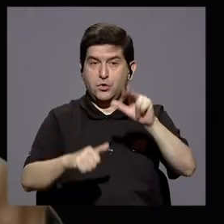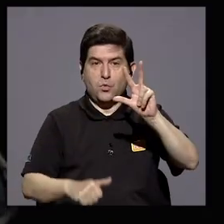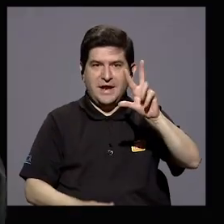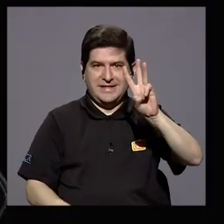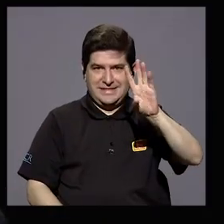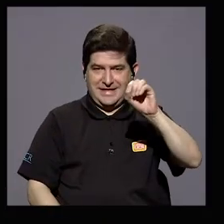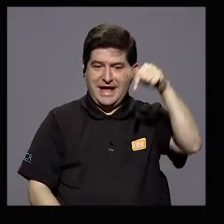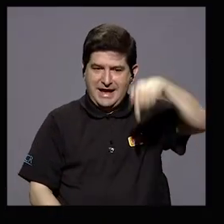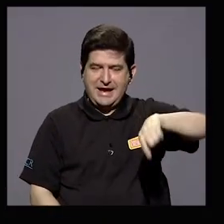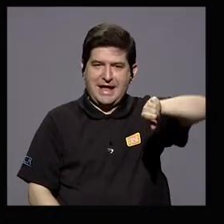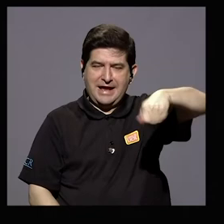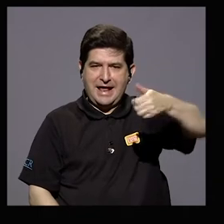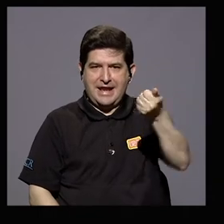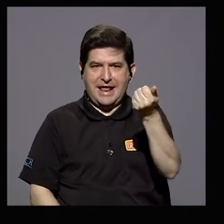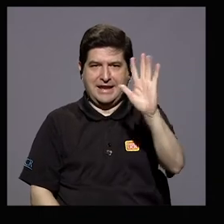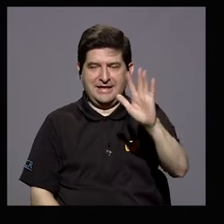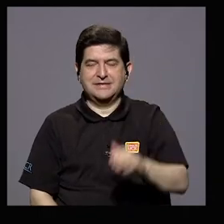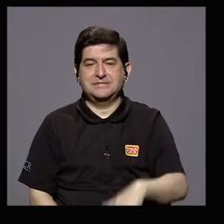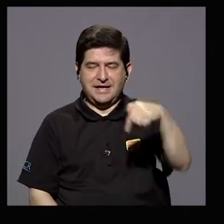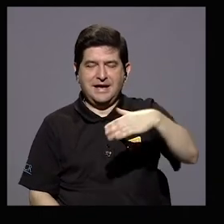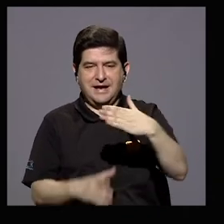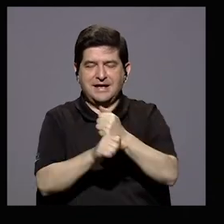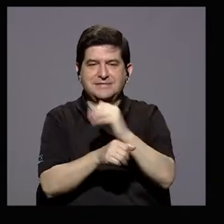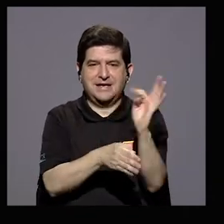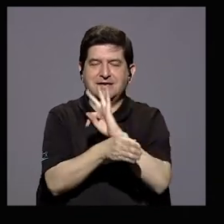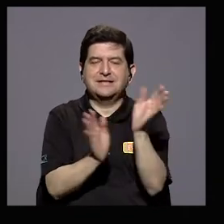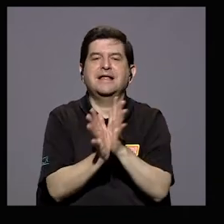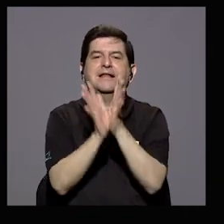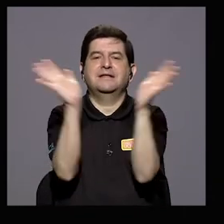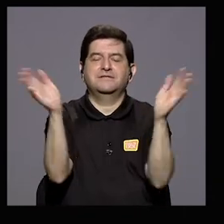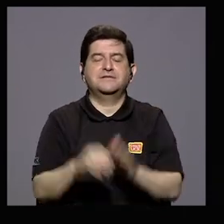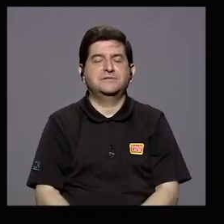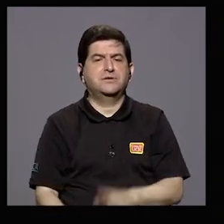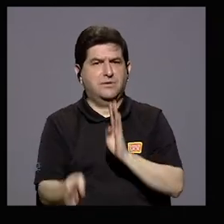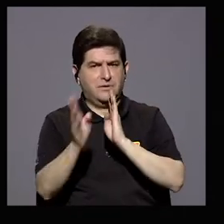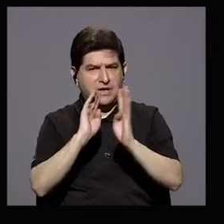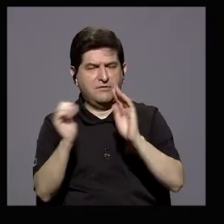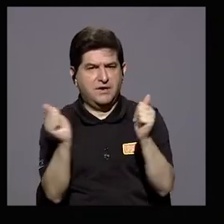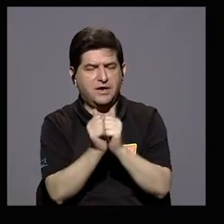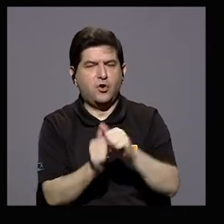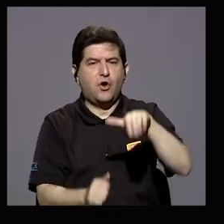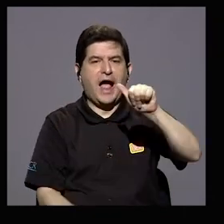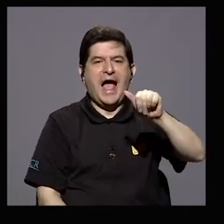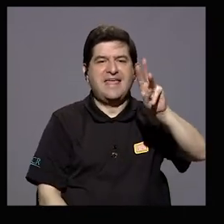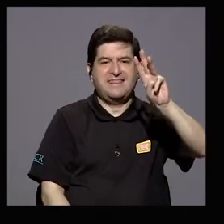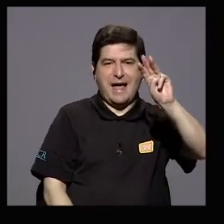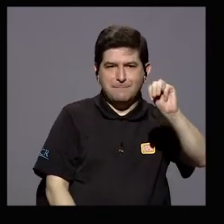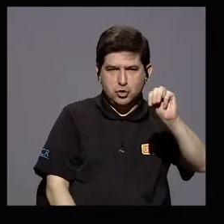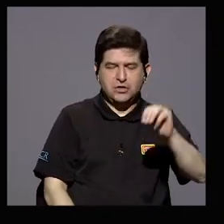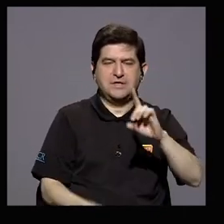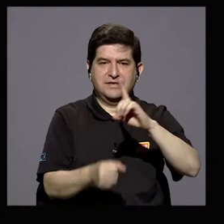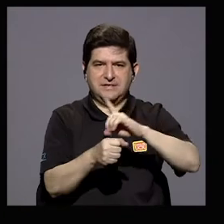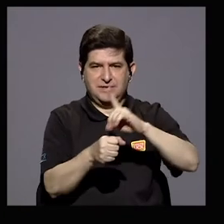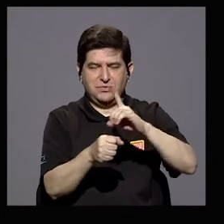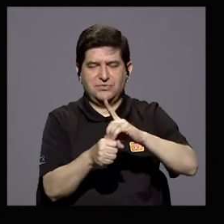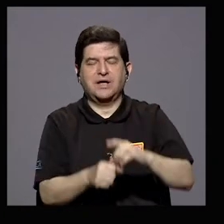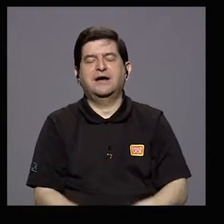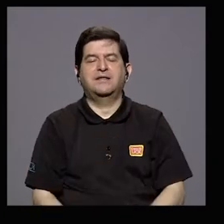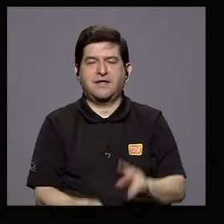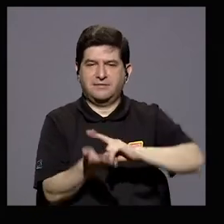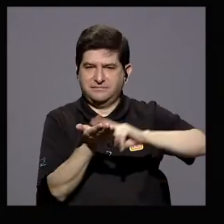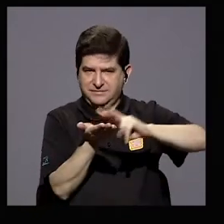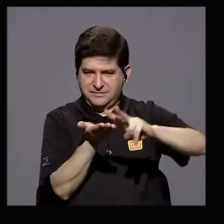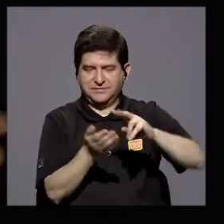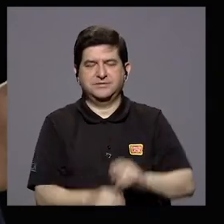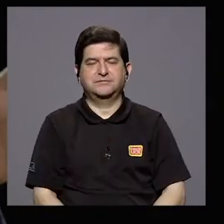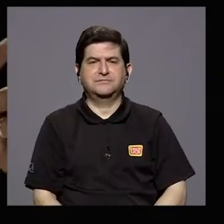Regresamos a 360, estamos acá en el canal 15 para usted haciendo televisión pública y estoy conversando con doña Aida Montiel, diputada del Partido de